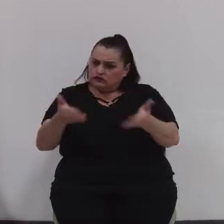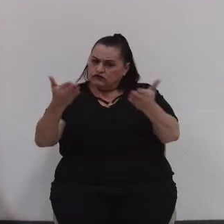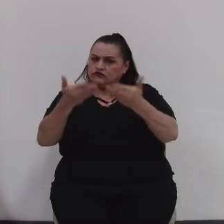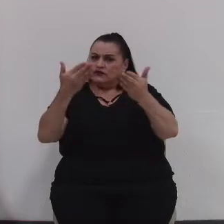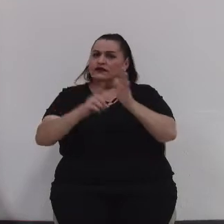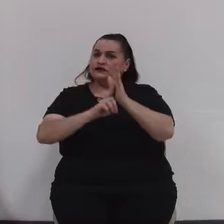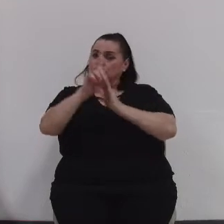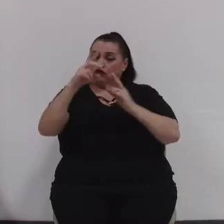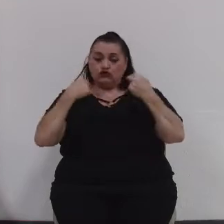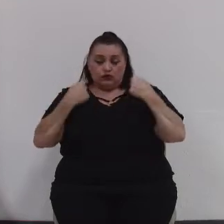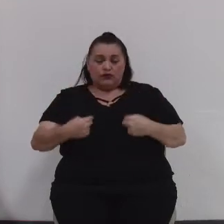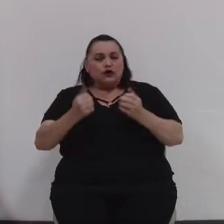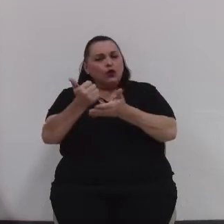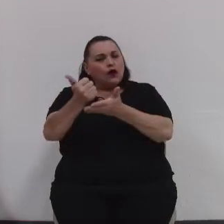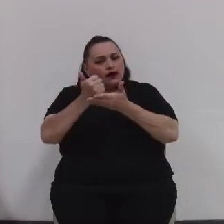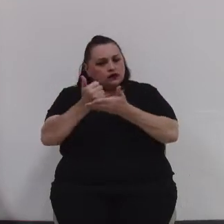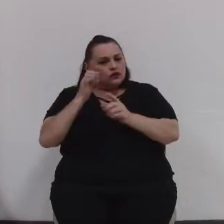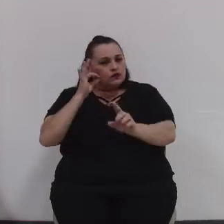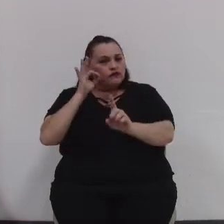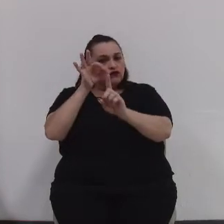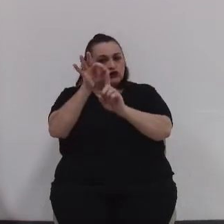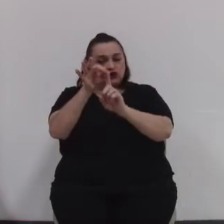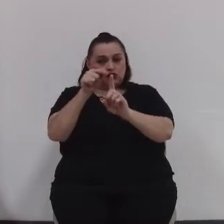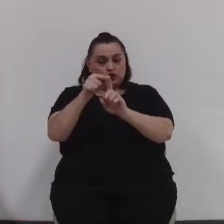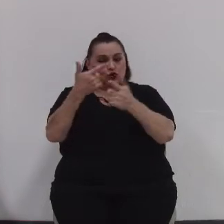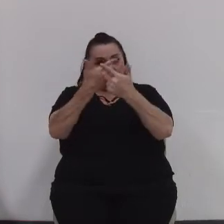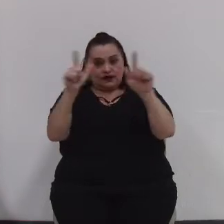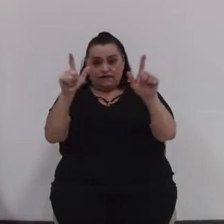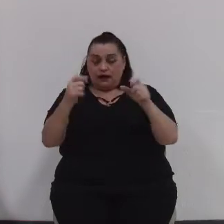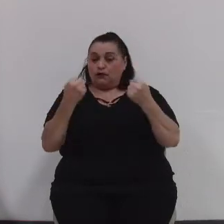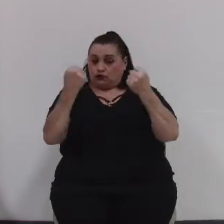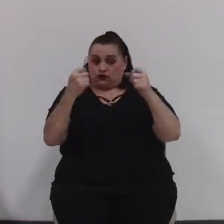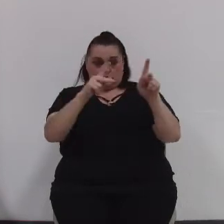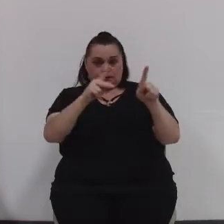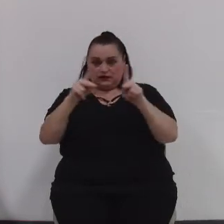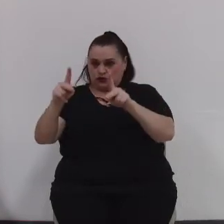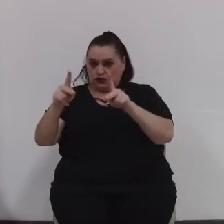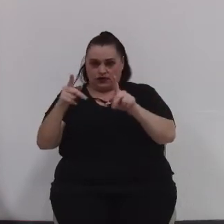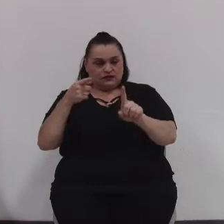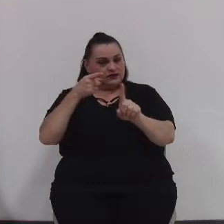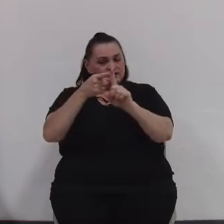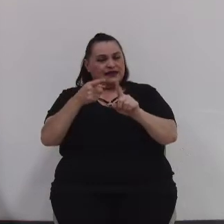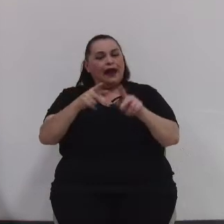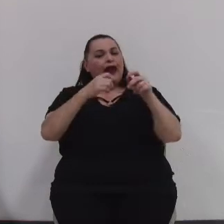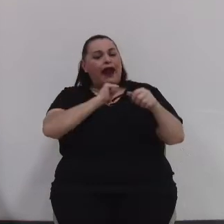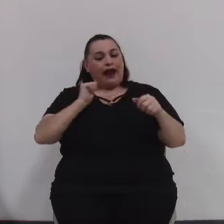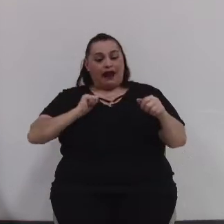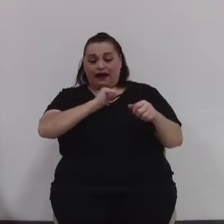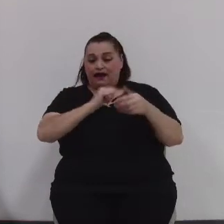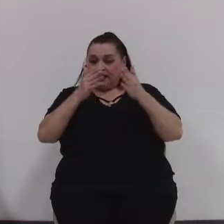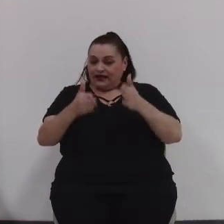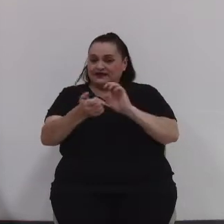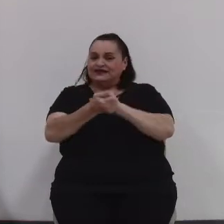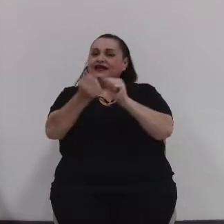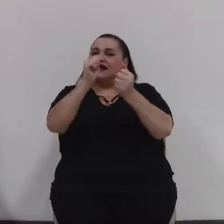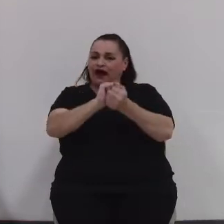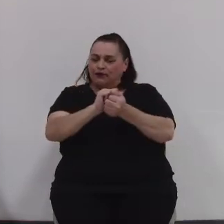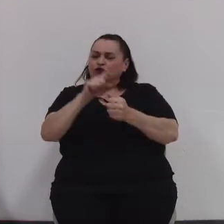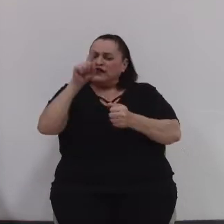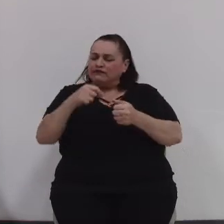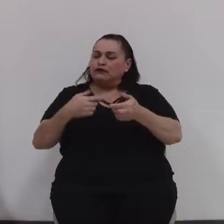nos ayudará a navegar el futuro y liberar el potencial de las personas para ser agentes de cambio. Debemos devolver